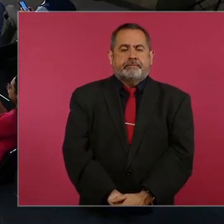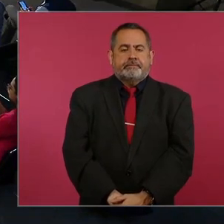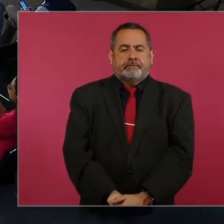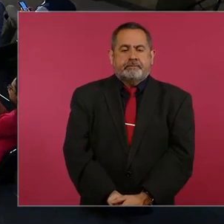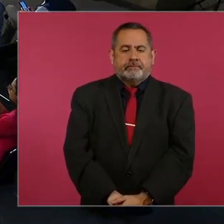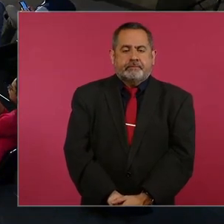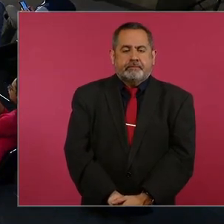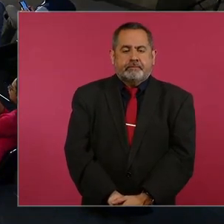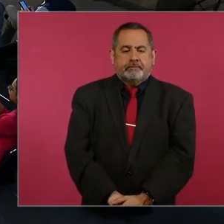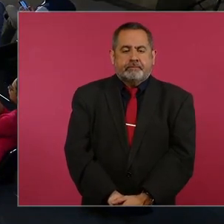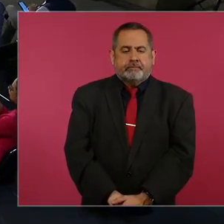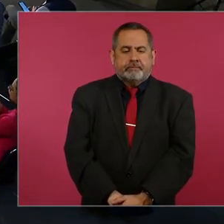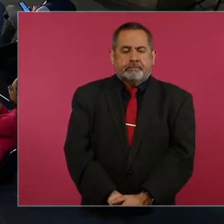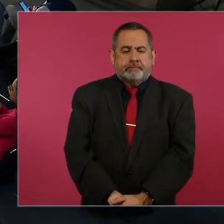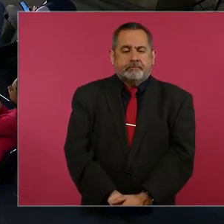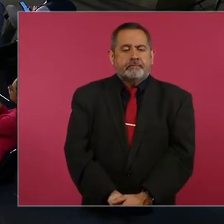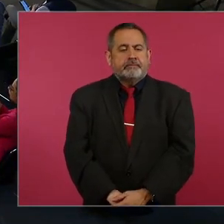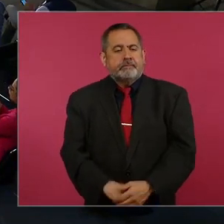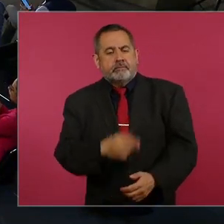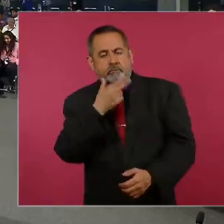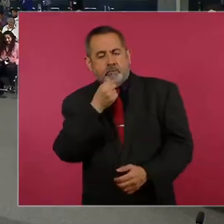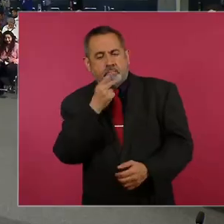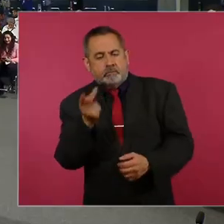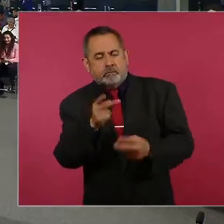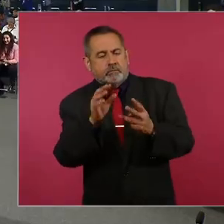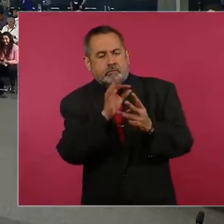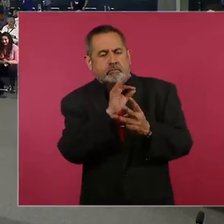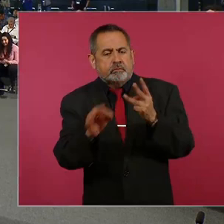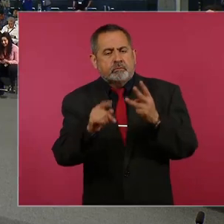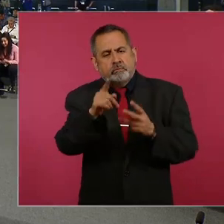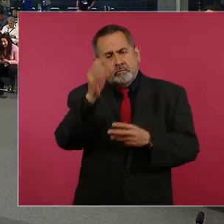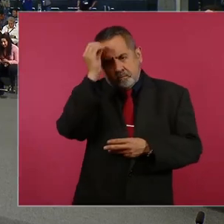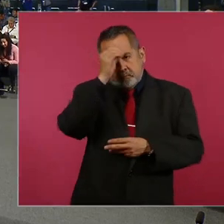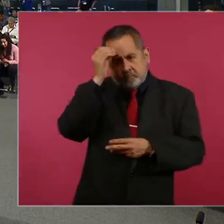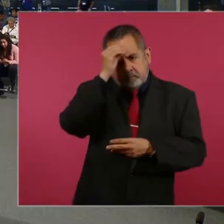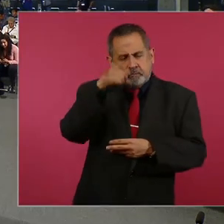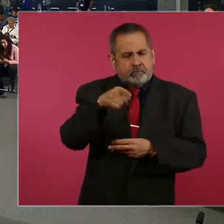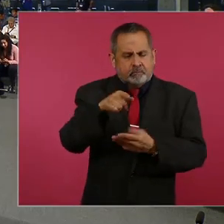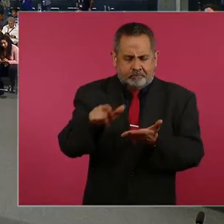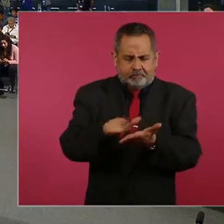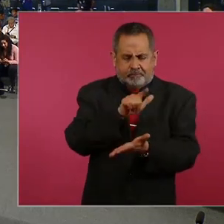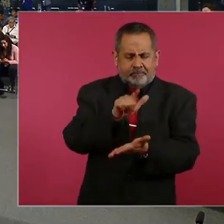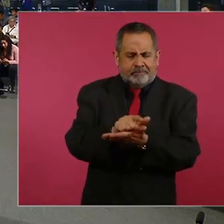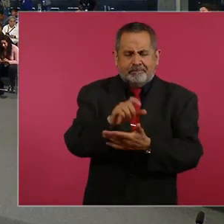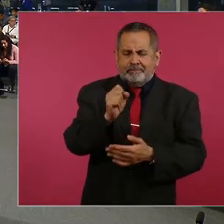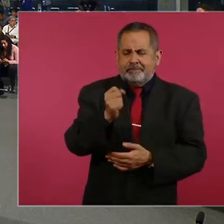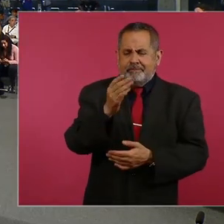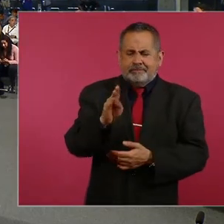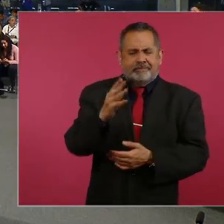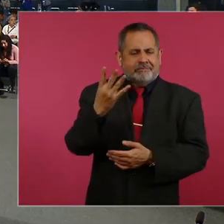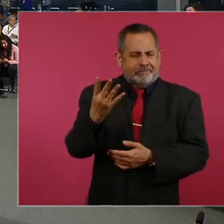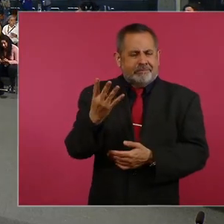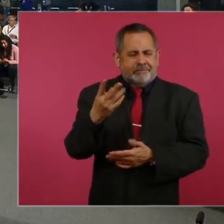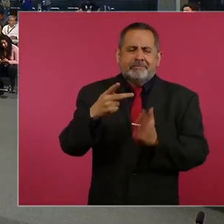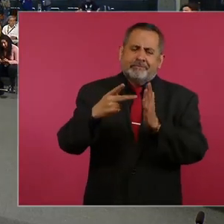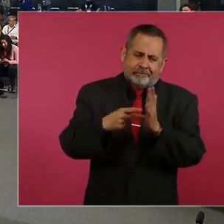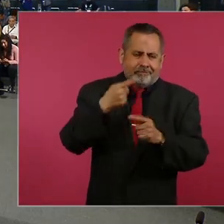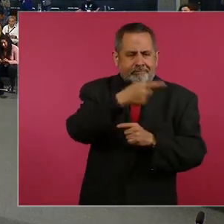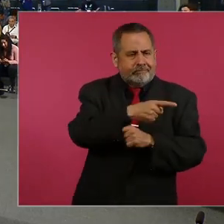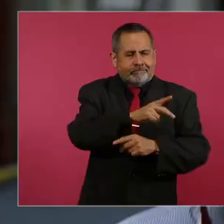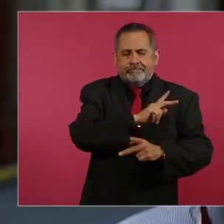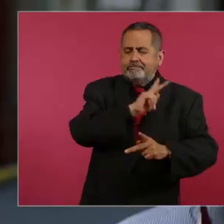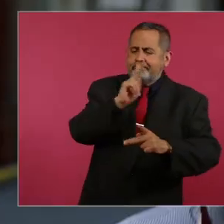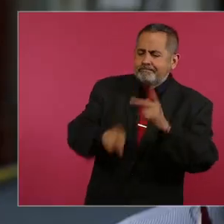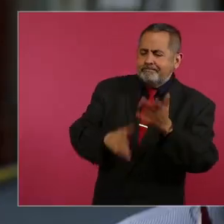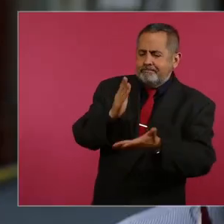Muy bien, vamos. Y ya más para finalizar, pues su opinión respecto a esta ley SB4 que tiene otra vez una suspensión,